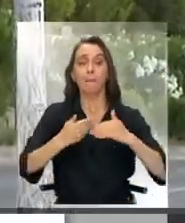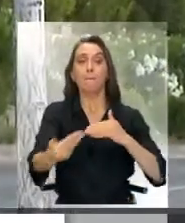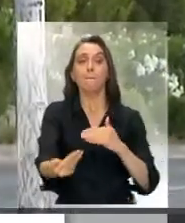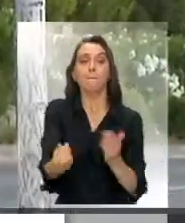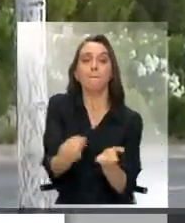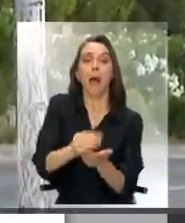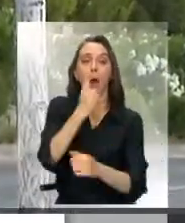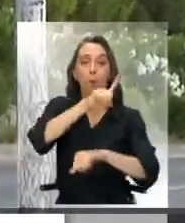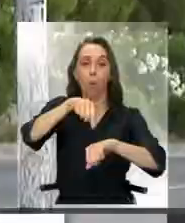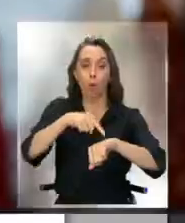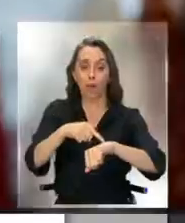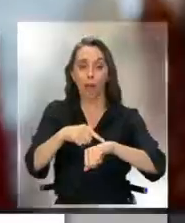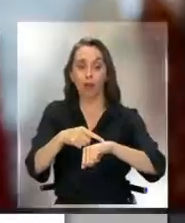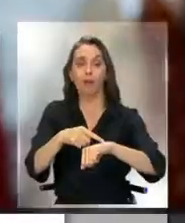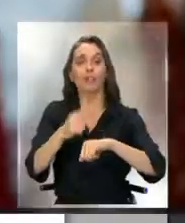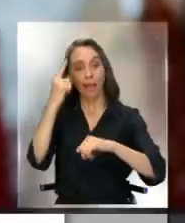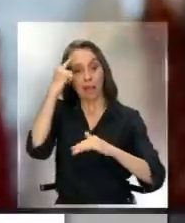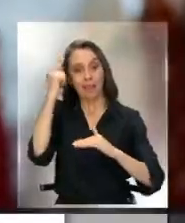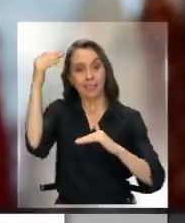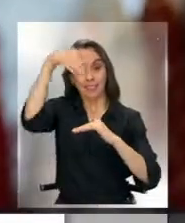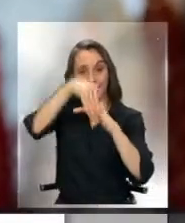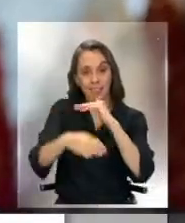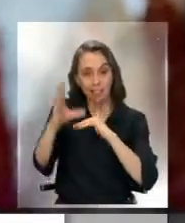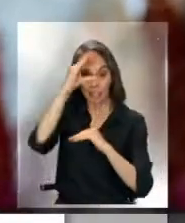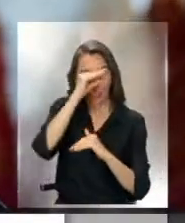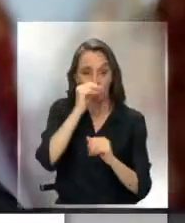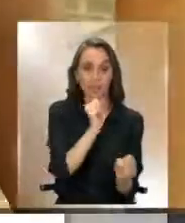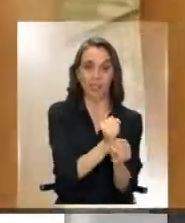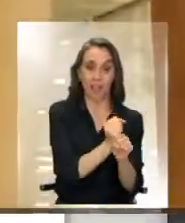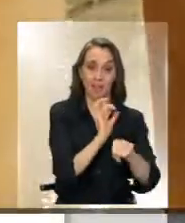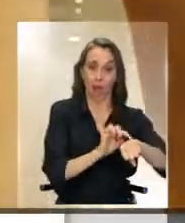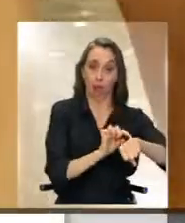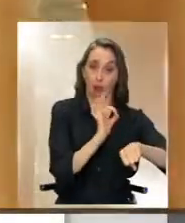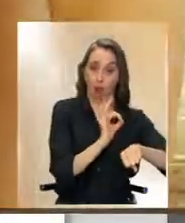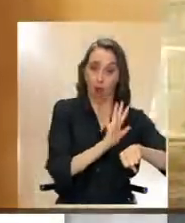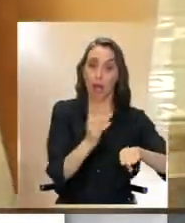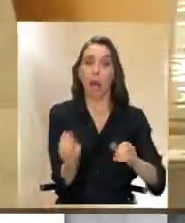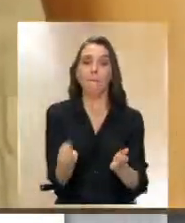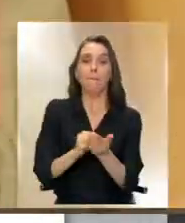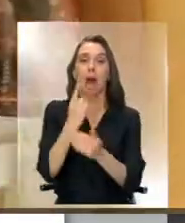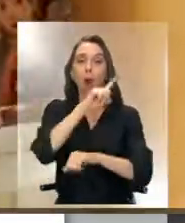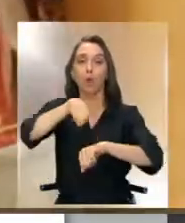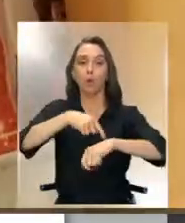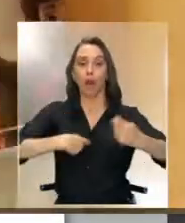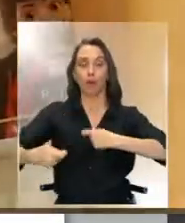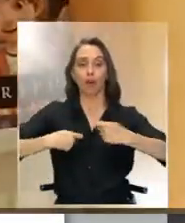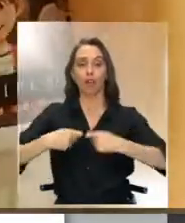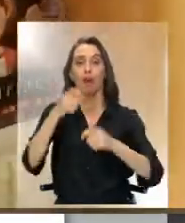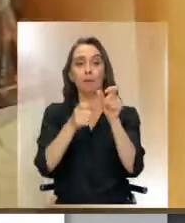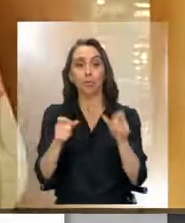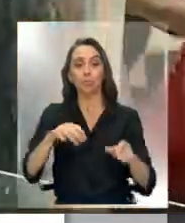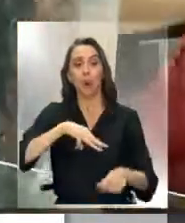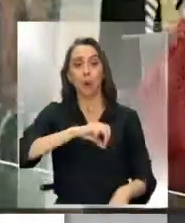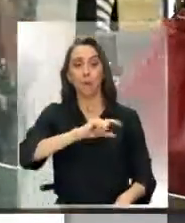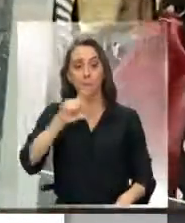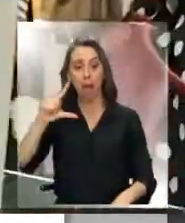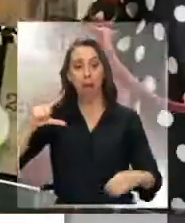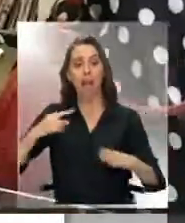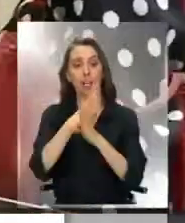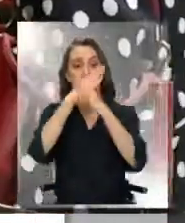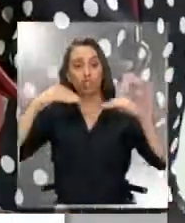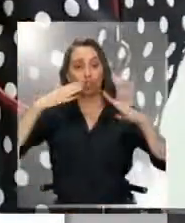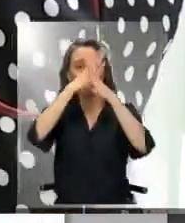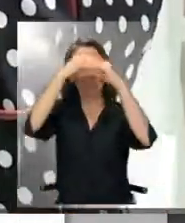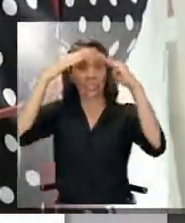esto es hacia el final de la jornada. Claro, una hora de extensión para los que siempre andan corriendo. En el Mall Costanera Center, uno de los que concentra